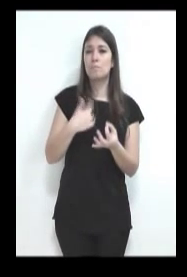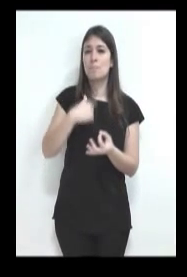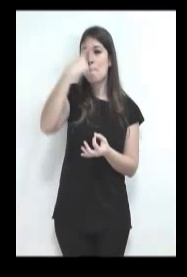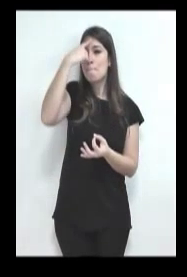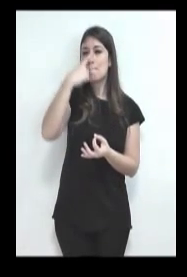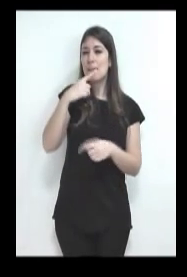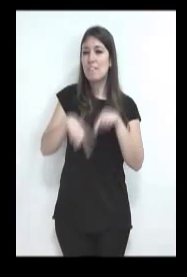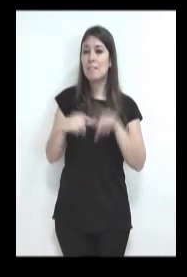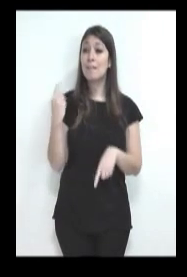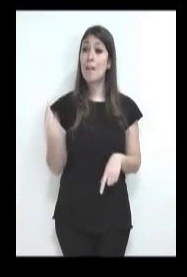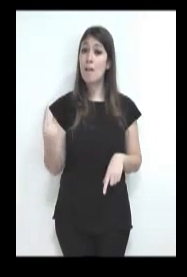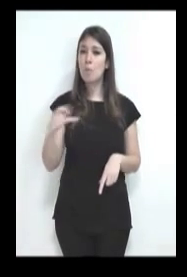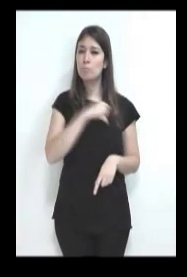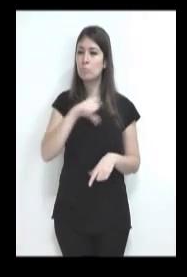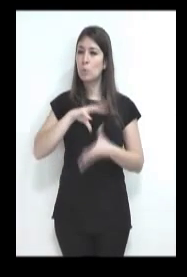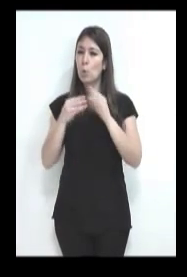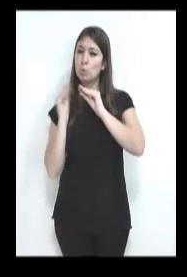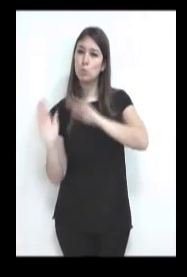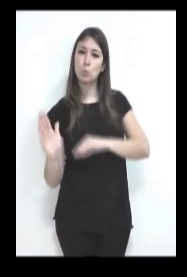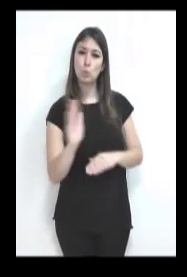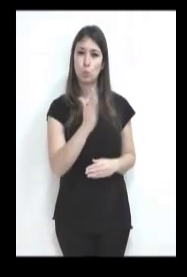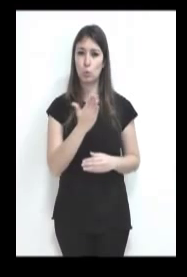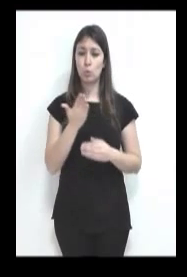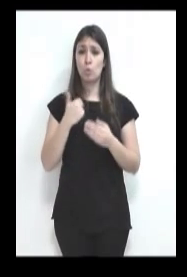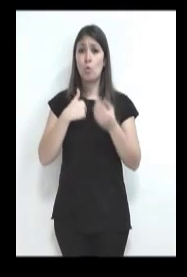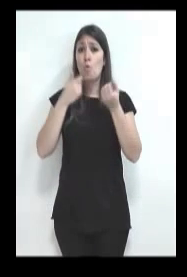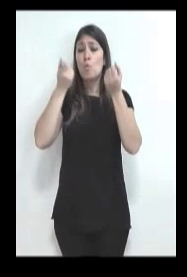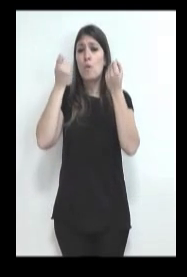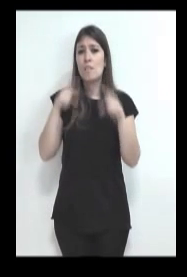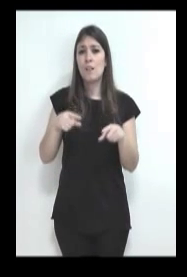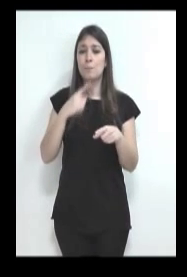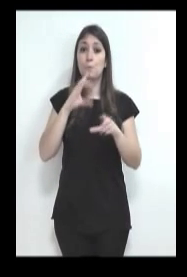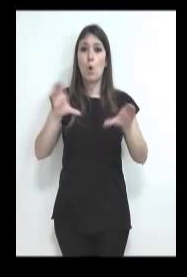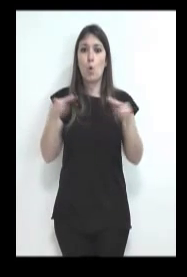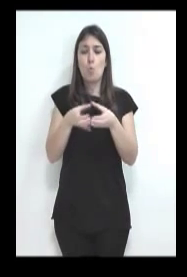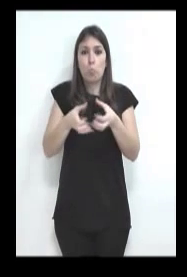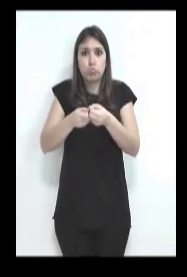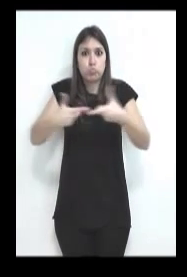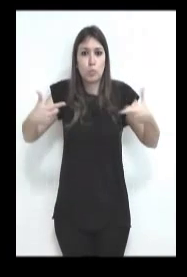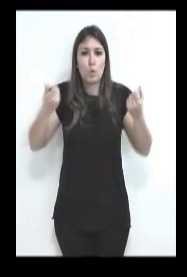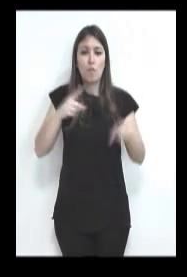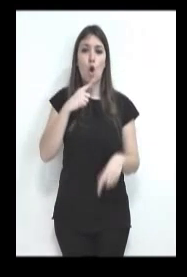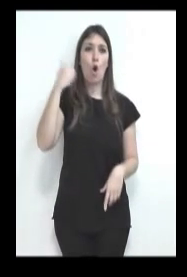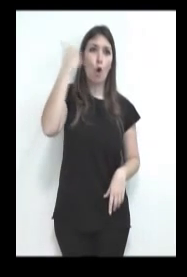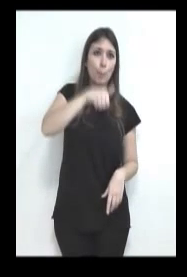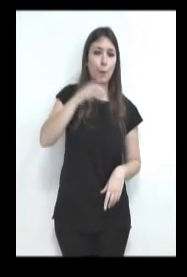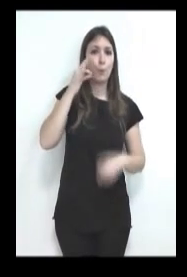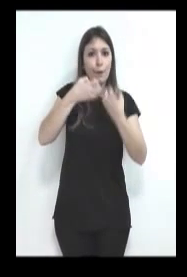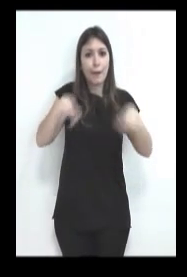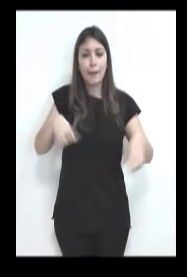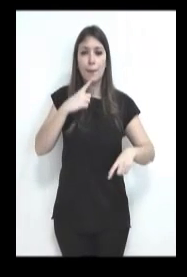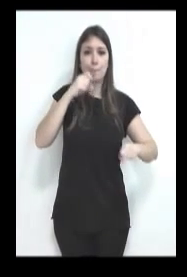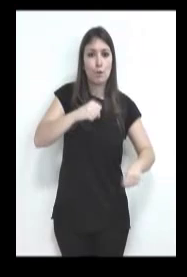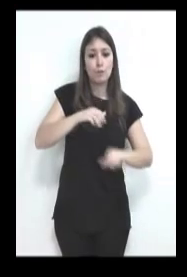perfilado individual de las personas. No es necesario ya hablar de grupos muy amplios, ¿no? De hombres, mujeres, mayores,